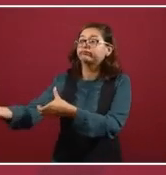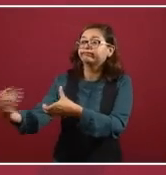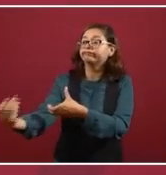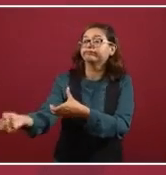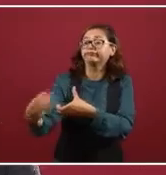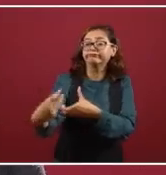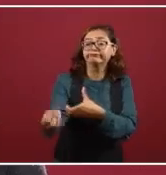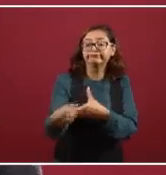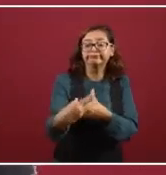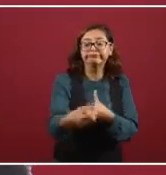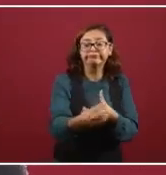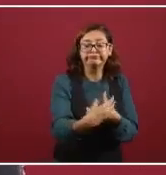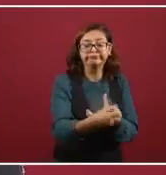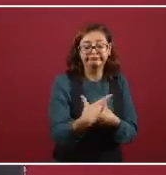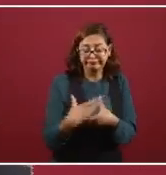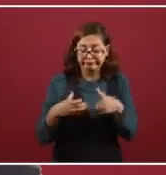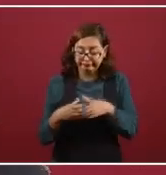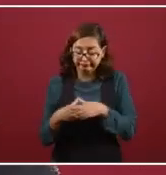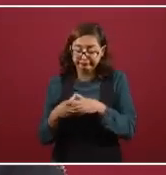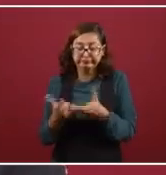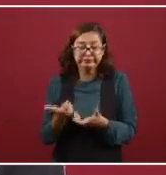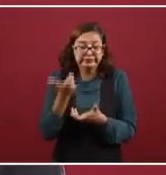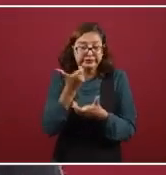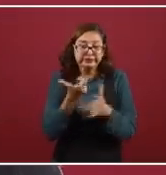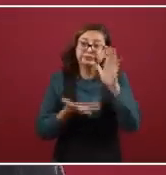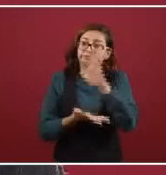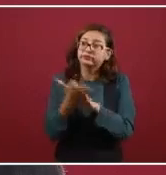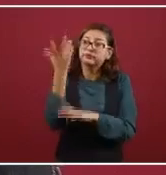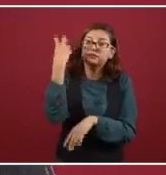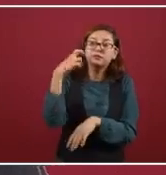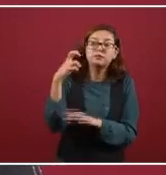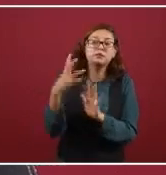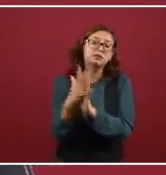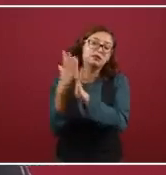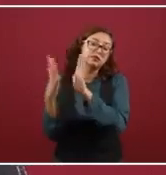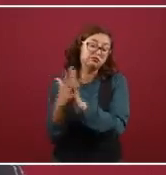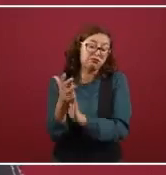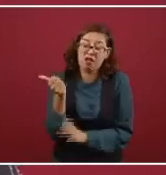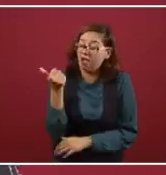para tener recursos y poder ir a participar.